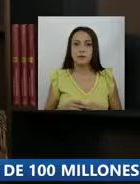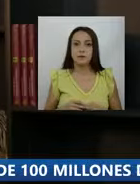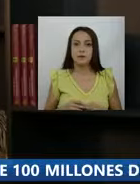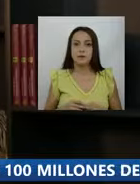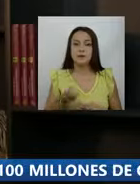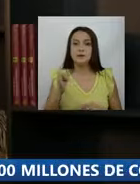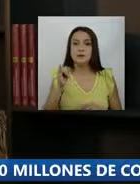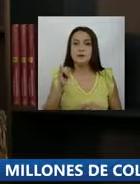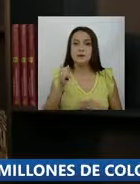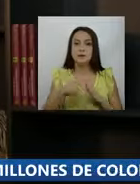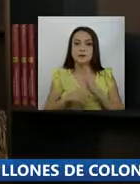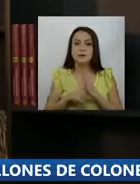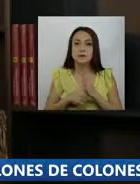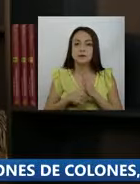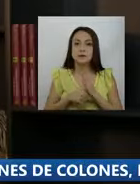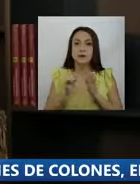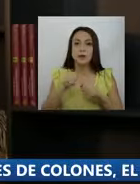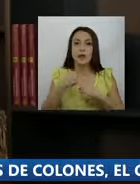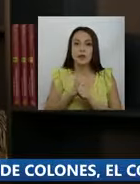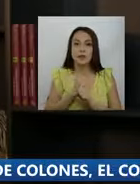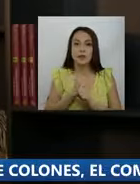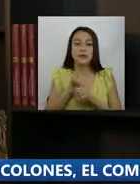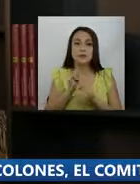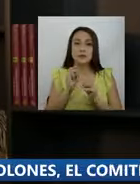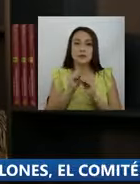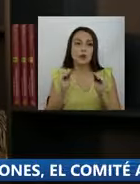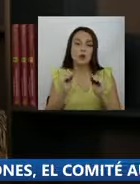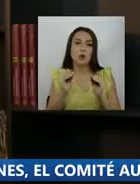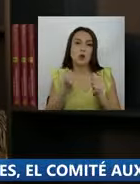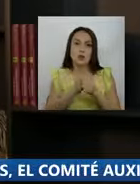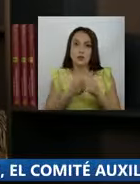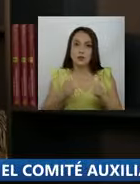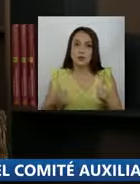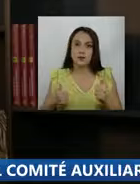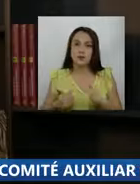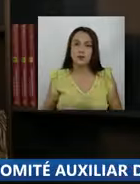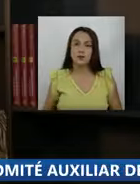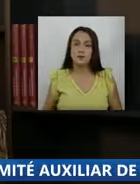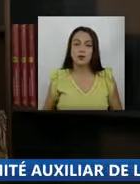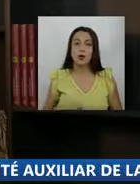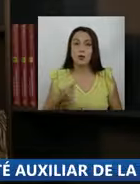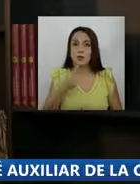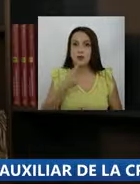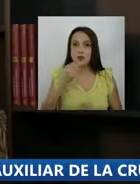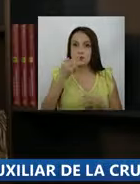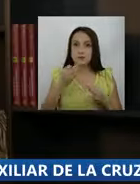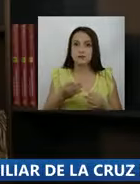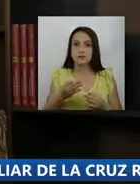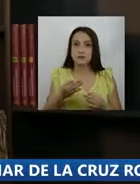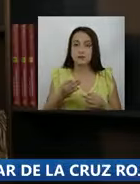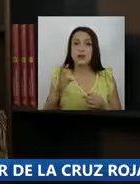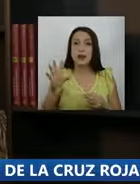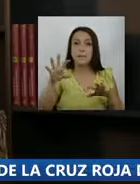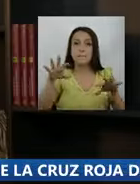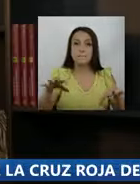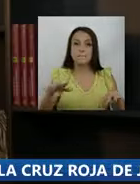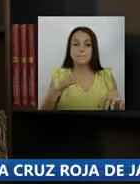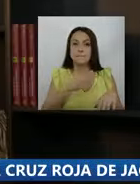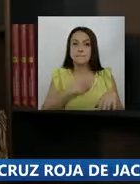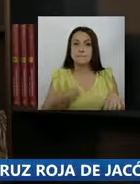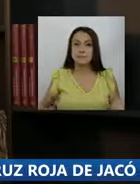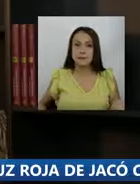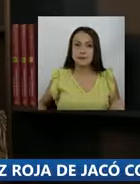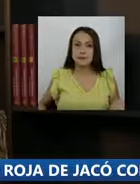elecciones podrían realizarse sin ningún contratiempo, como así lo confirmó la magistrada presidenta del Tribunal Supremo